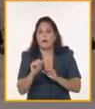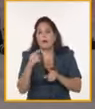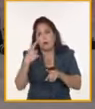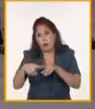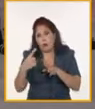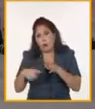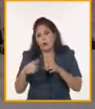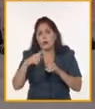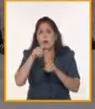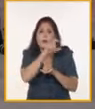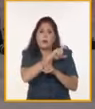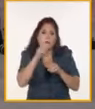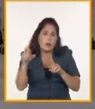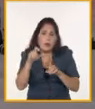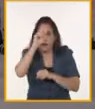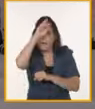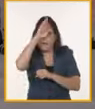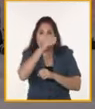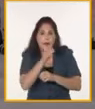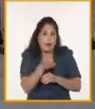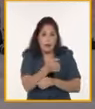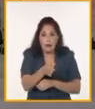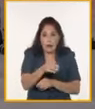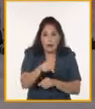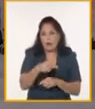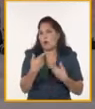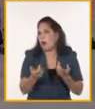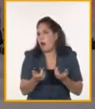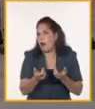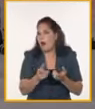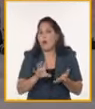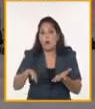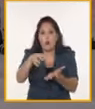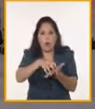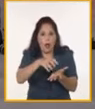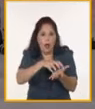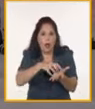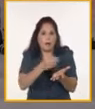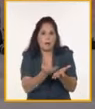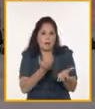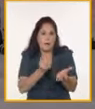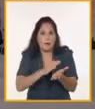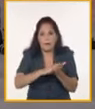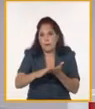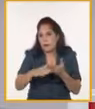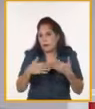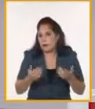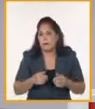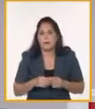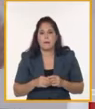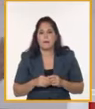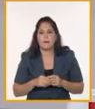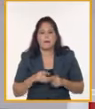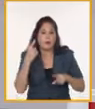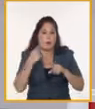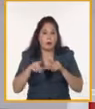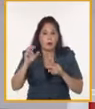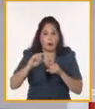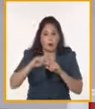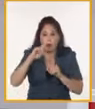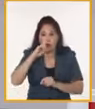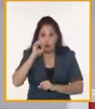temas que tienen que ver con la minería que también hay que ver bueno Cuál es la cantera está en explotación qué permiso se puede dar qué y bueno la onac que es el que cierra